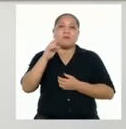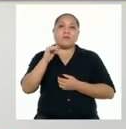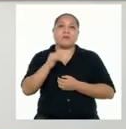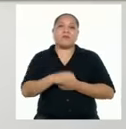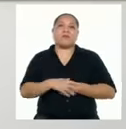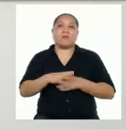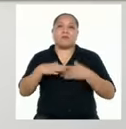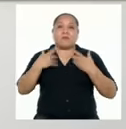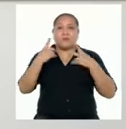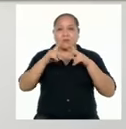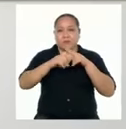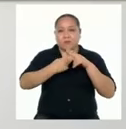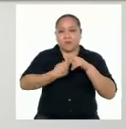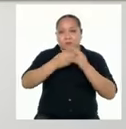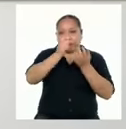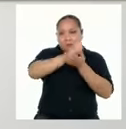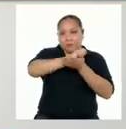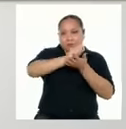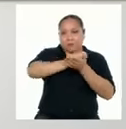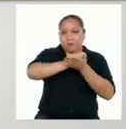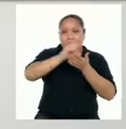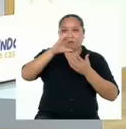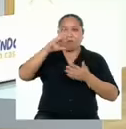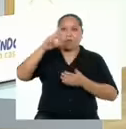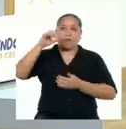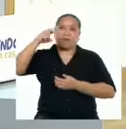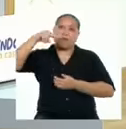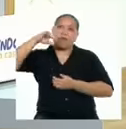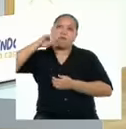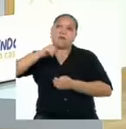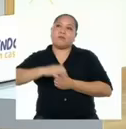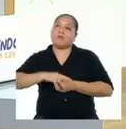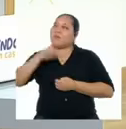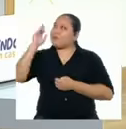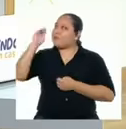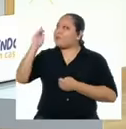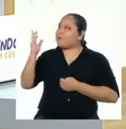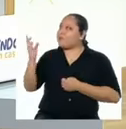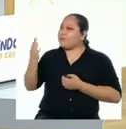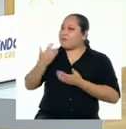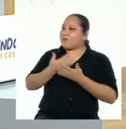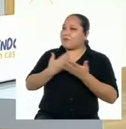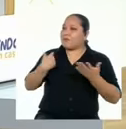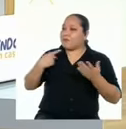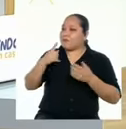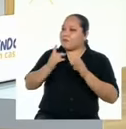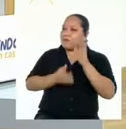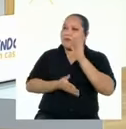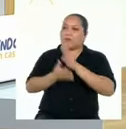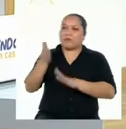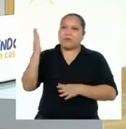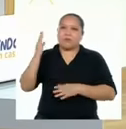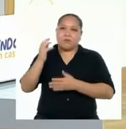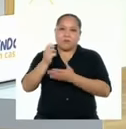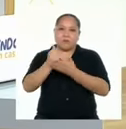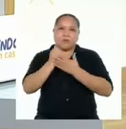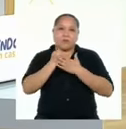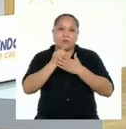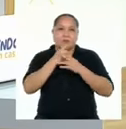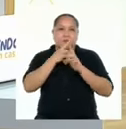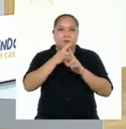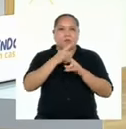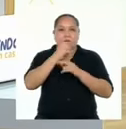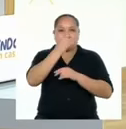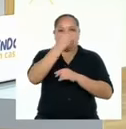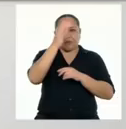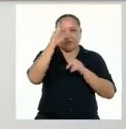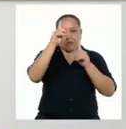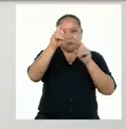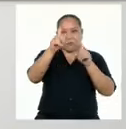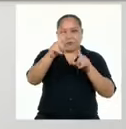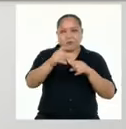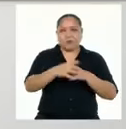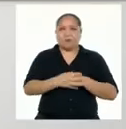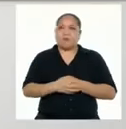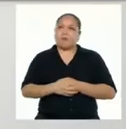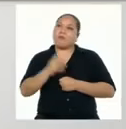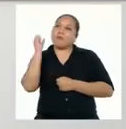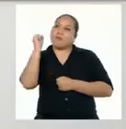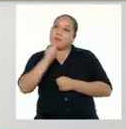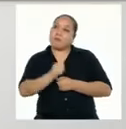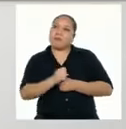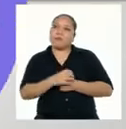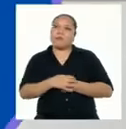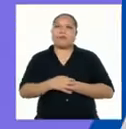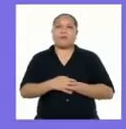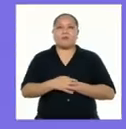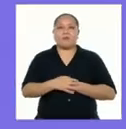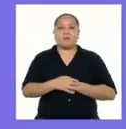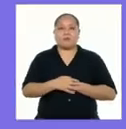poder empezar a escribir la crónica. Profesora, antes de que se vaya, ¿nos ayuda respondiendo algunas preguntas? Por